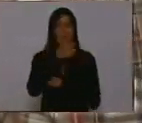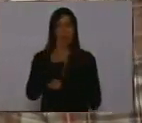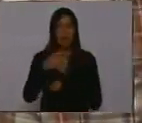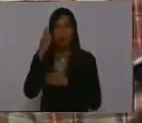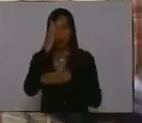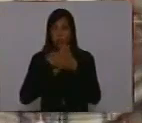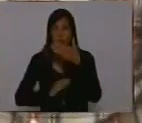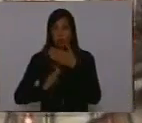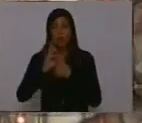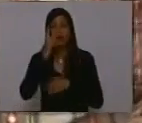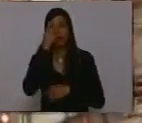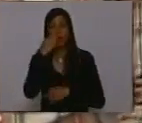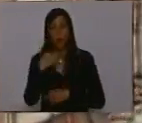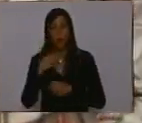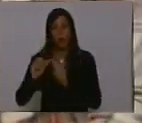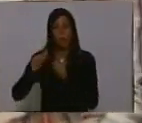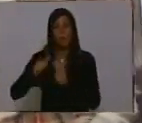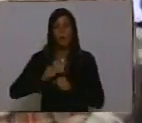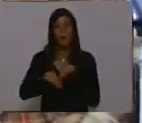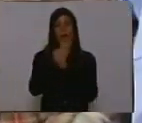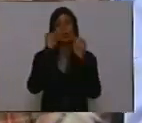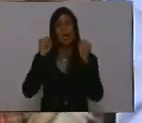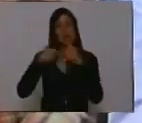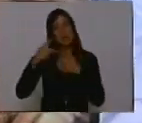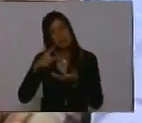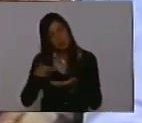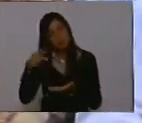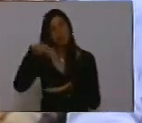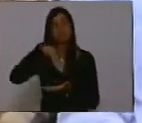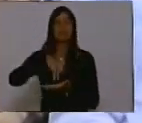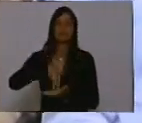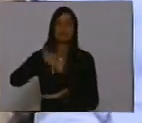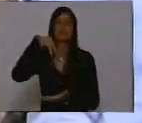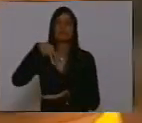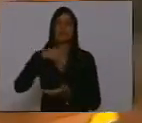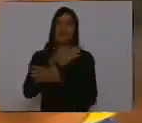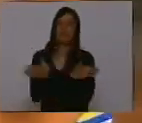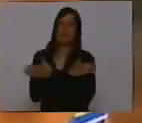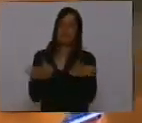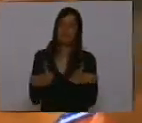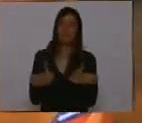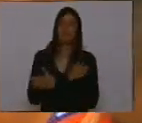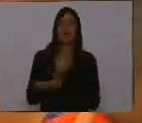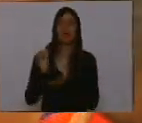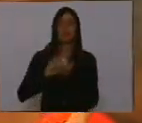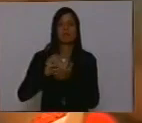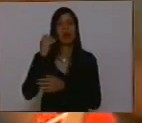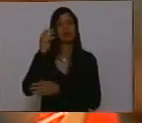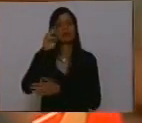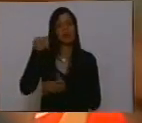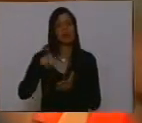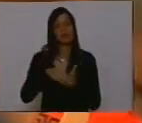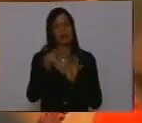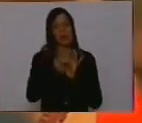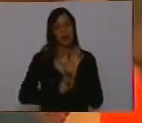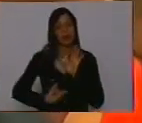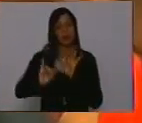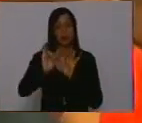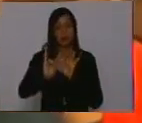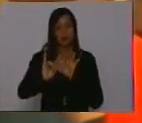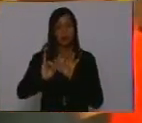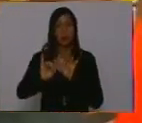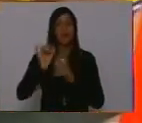empieza cada mañana cuando uno despierta, reiterando sus felicitaciones a la Asamblea Nacional Constituyente y a